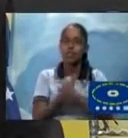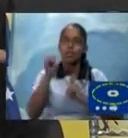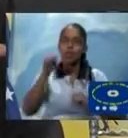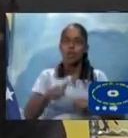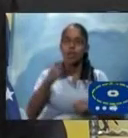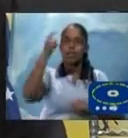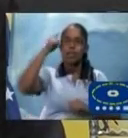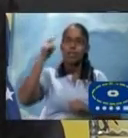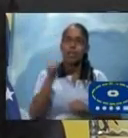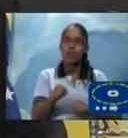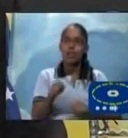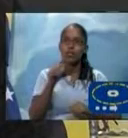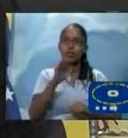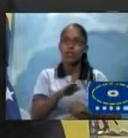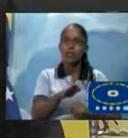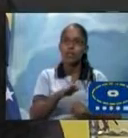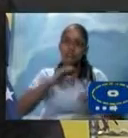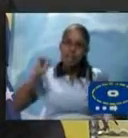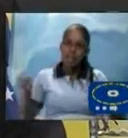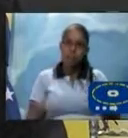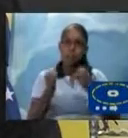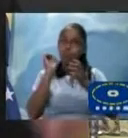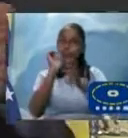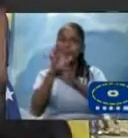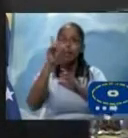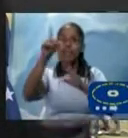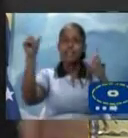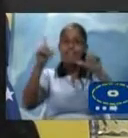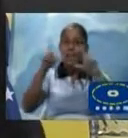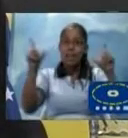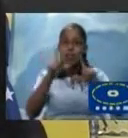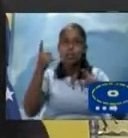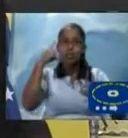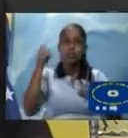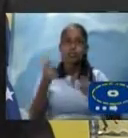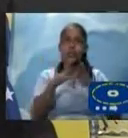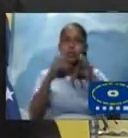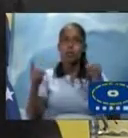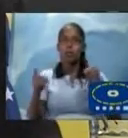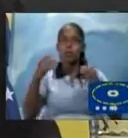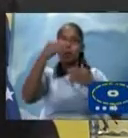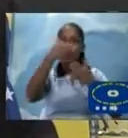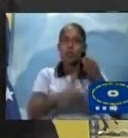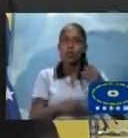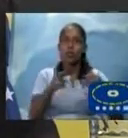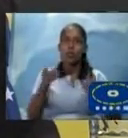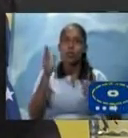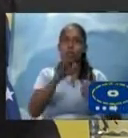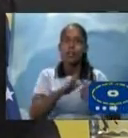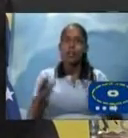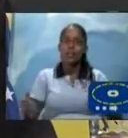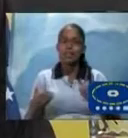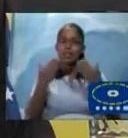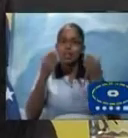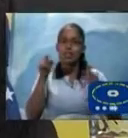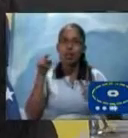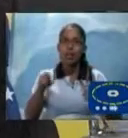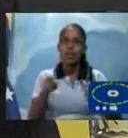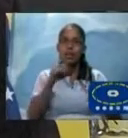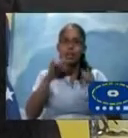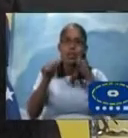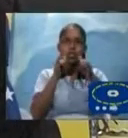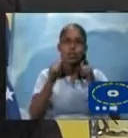día. Hoy en día usted enciende el televisor, abre páginas del periódico y ellos están dando estas